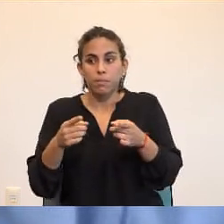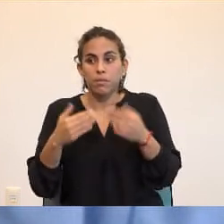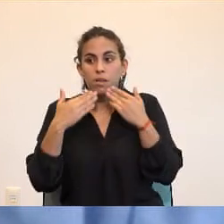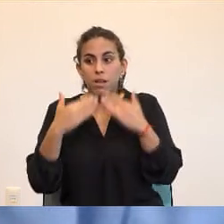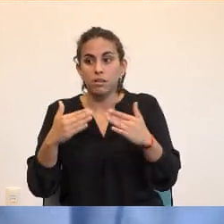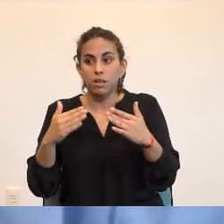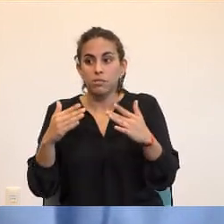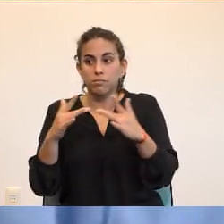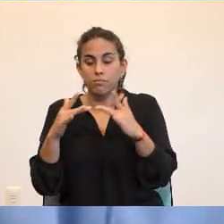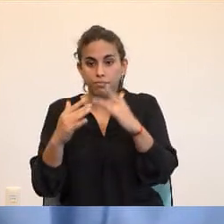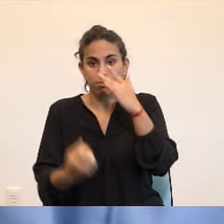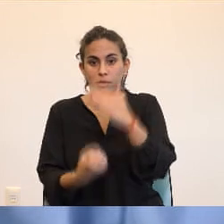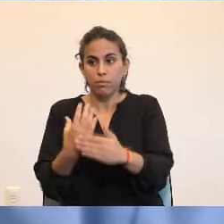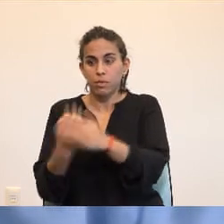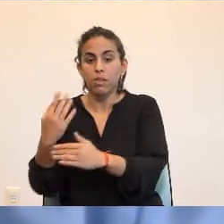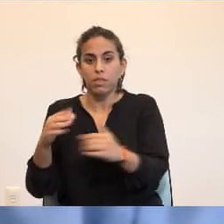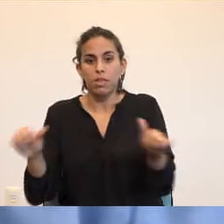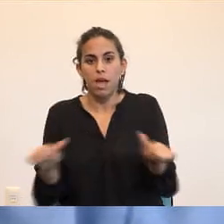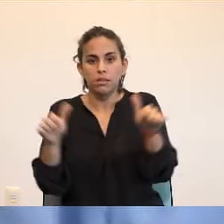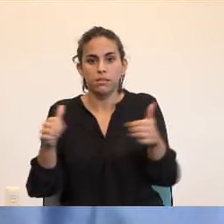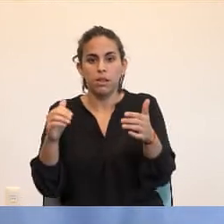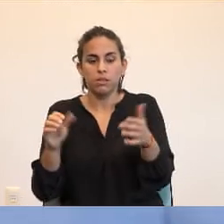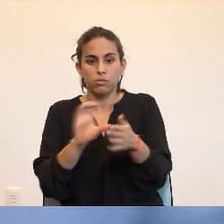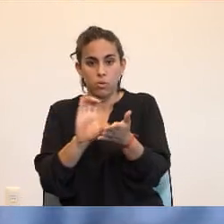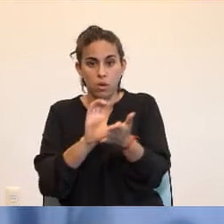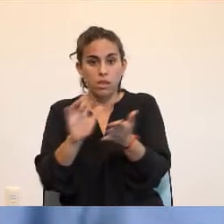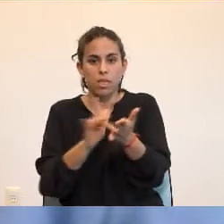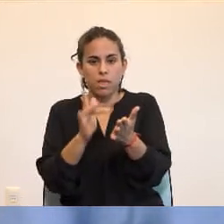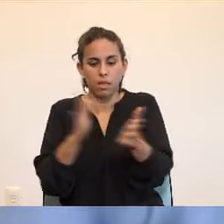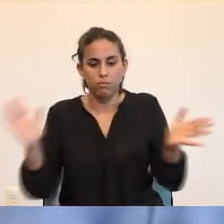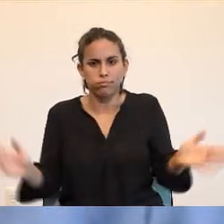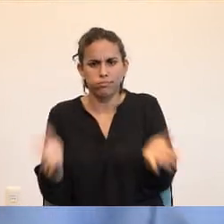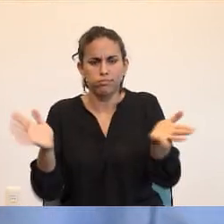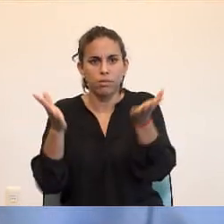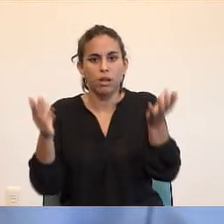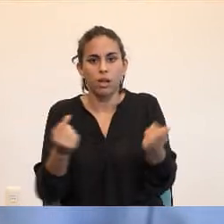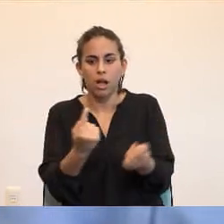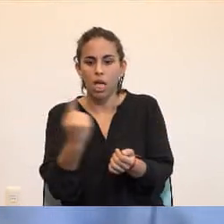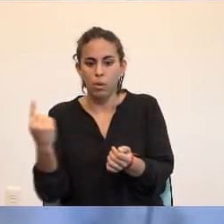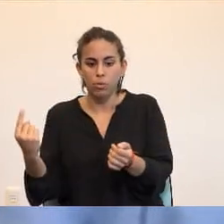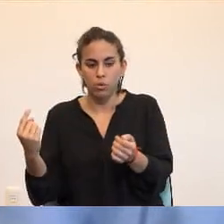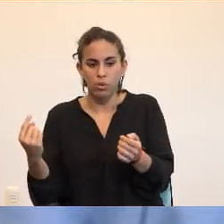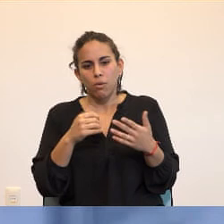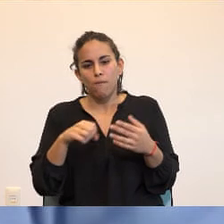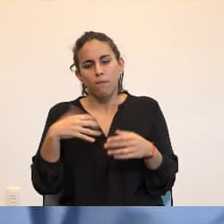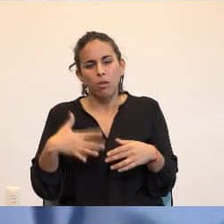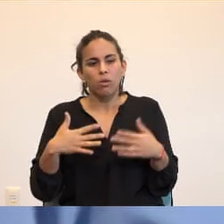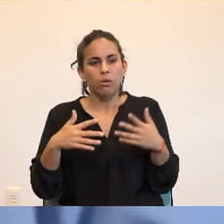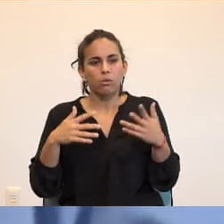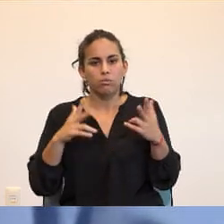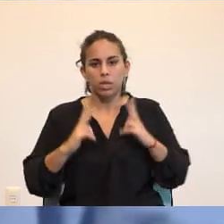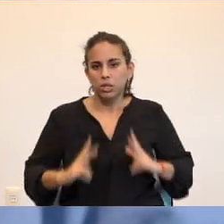de cultivar y preparar esa ciudadanía digital de la que hemos estado hablando. Cuando asumimos lo importante que